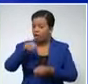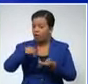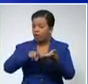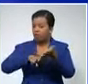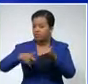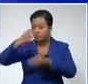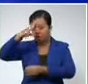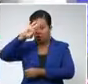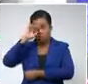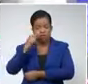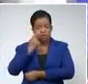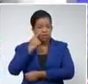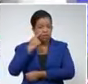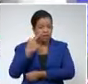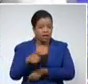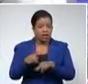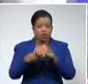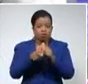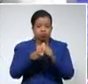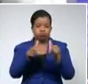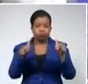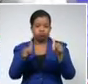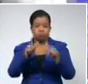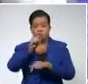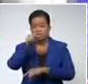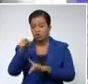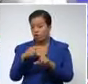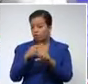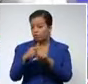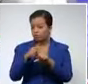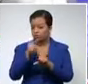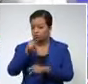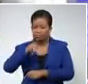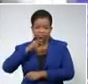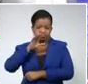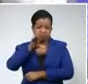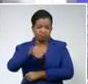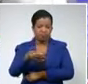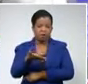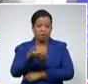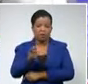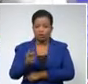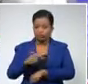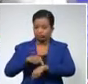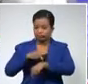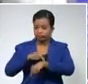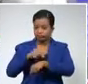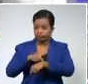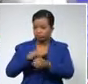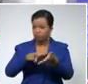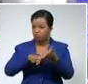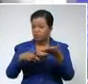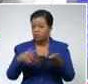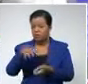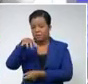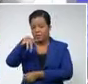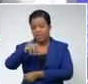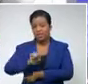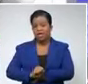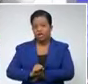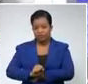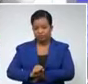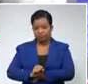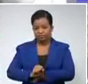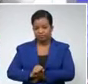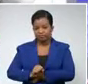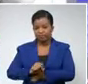evidencia incremento de casos positivos. Usted lo hacía notar hace unos minutos. Hablo de la provincia de Pinar del Río, que reporta en los